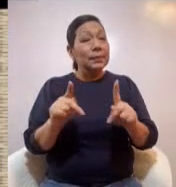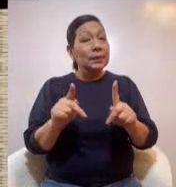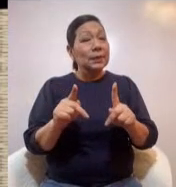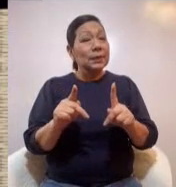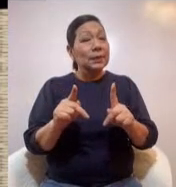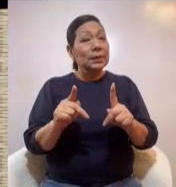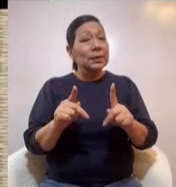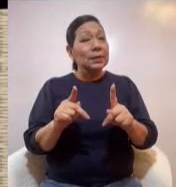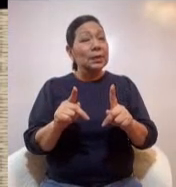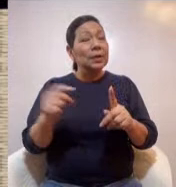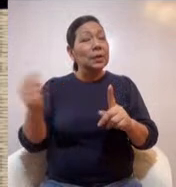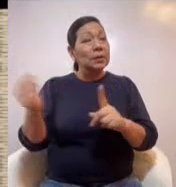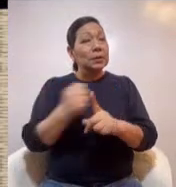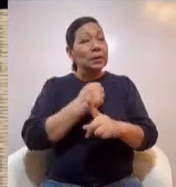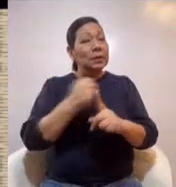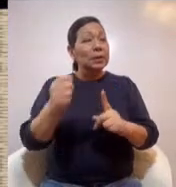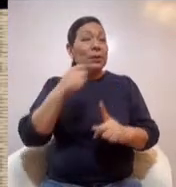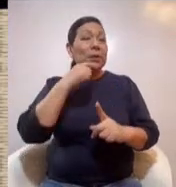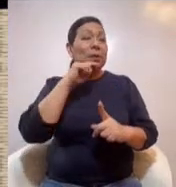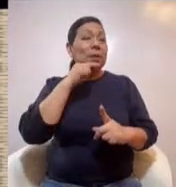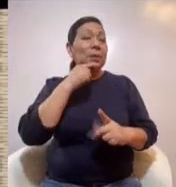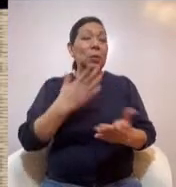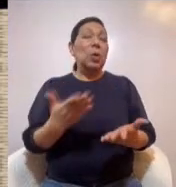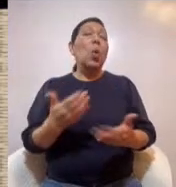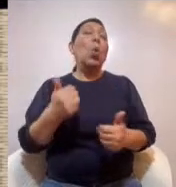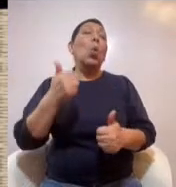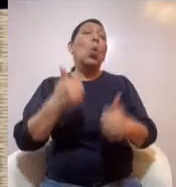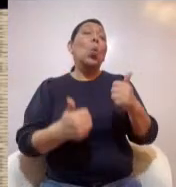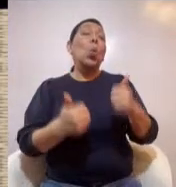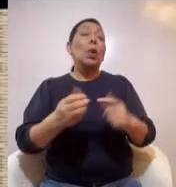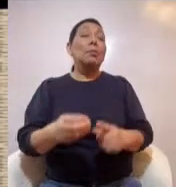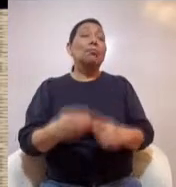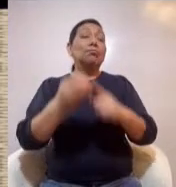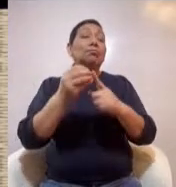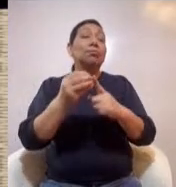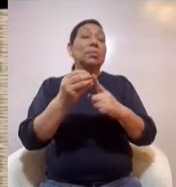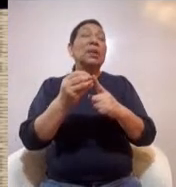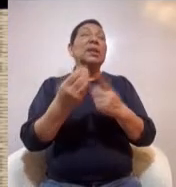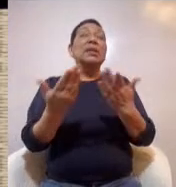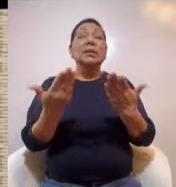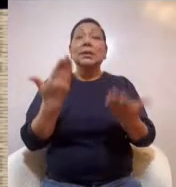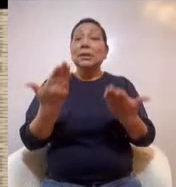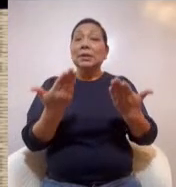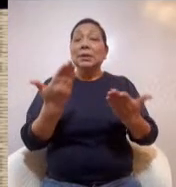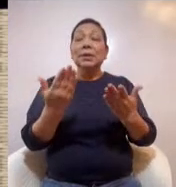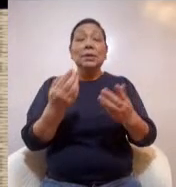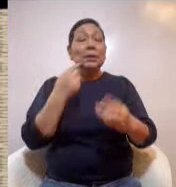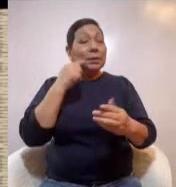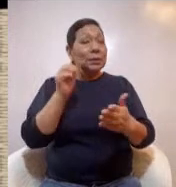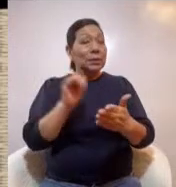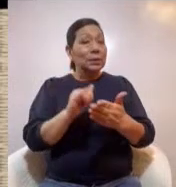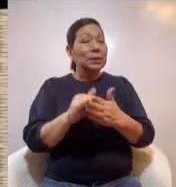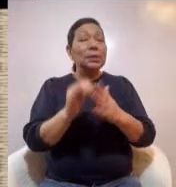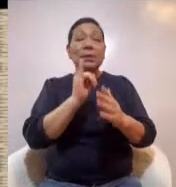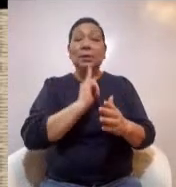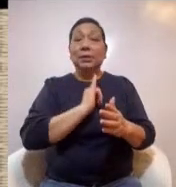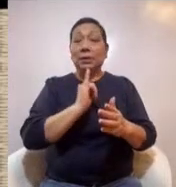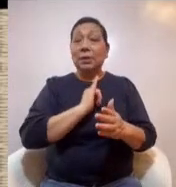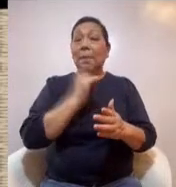que perviven, ¿no?, en los casos de violencia contra las mujeres. ¿Cuáles son los principales factores de